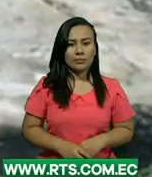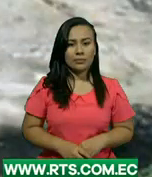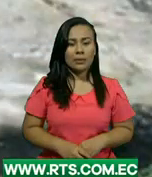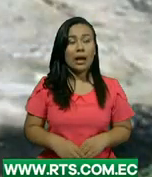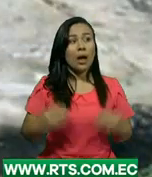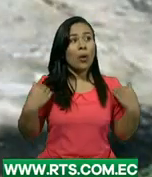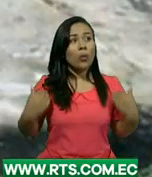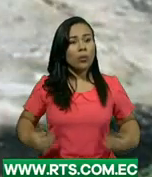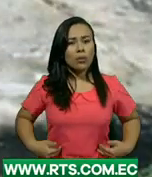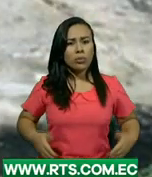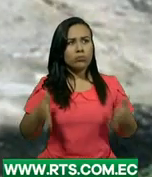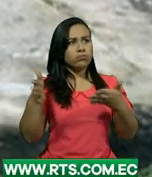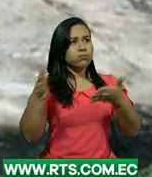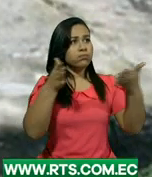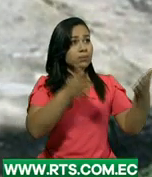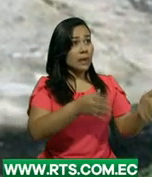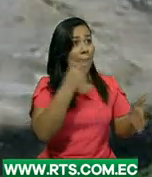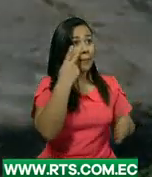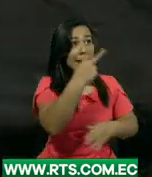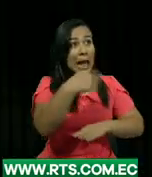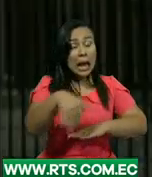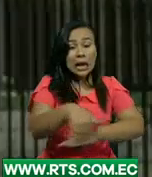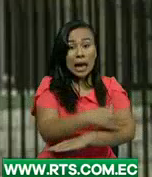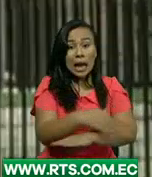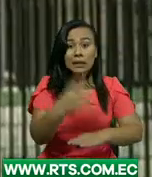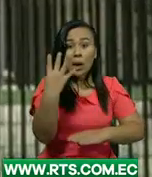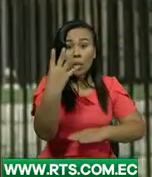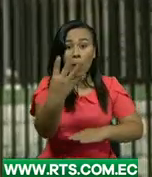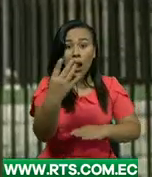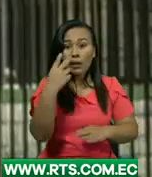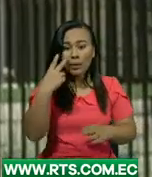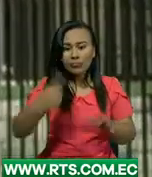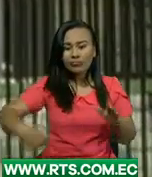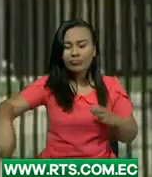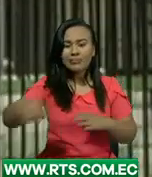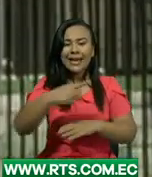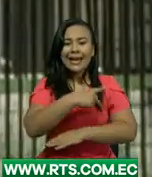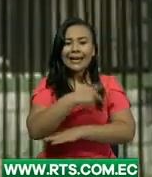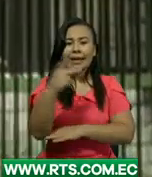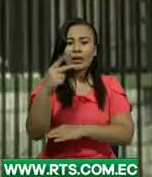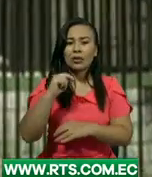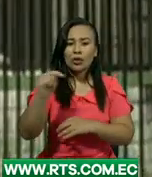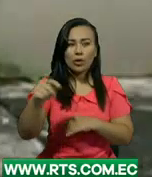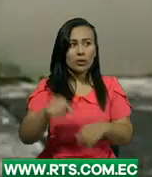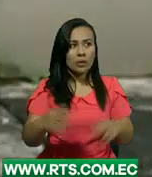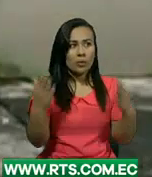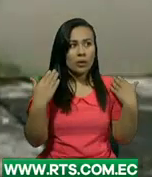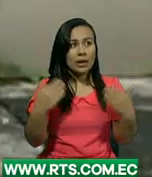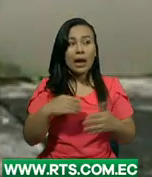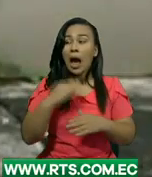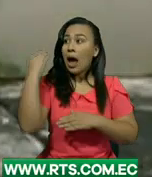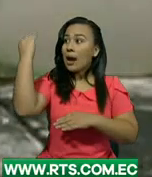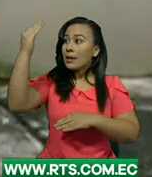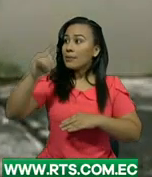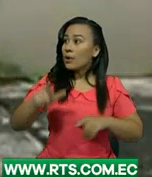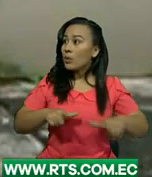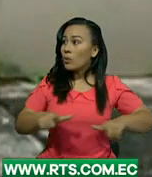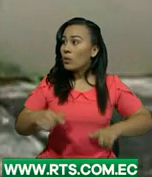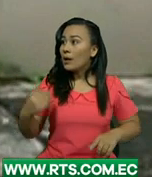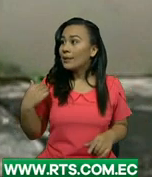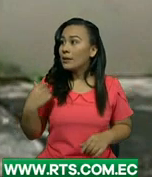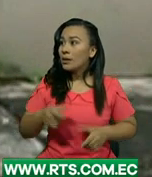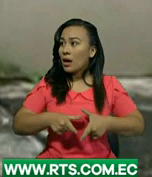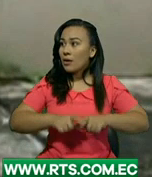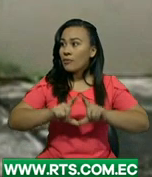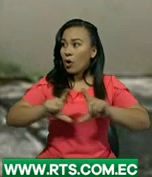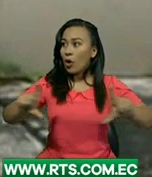Portuario sorprendió a los habitantes de la calle cuarta de la Ciudadela Nueva Kennedy, en el norte de Guayaquil, y en la parte superior en una hoja tenía una leyenda